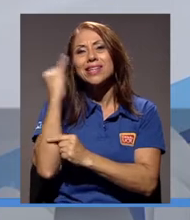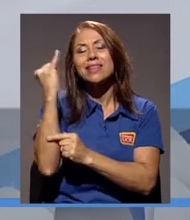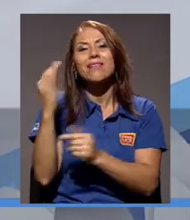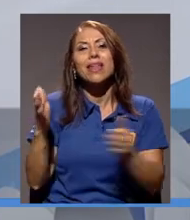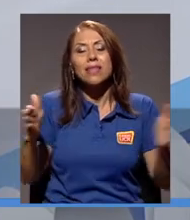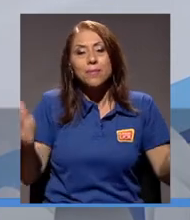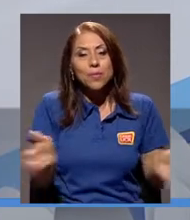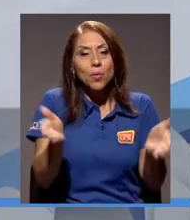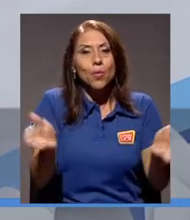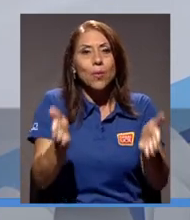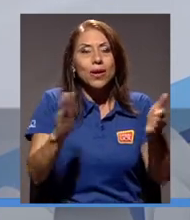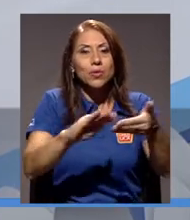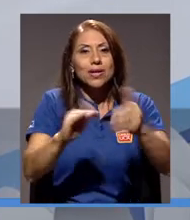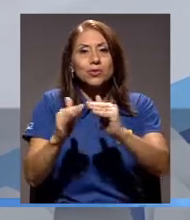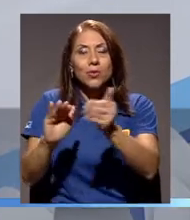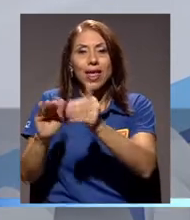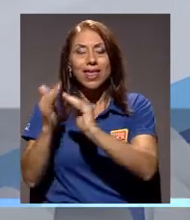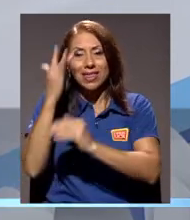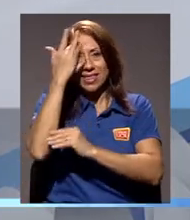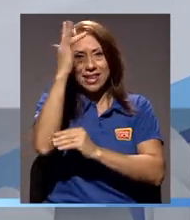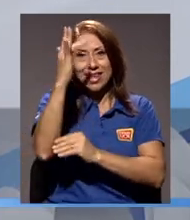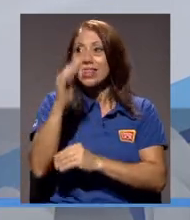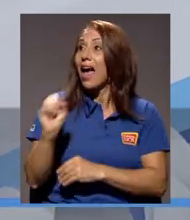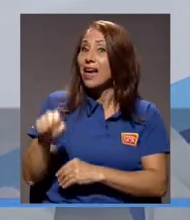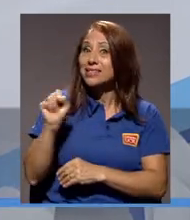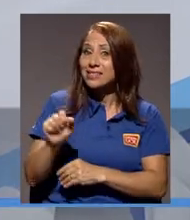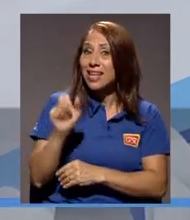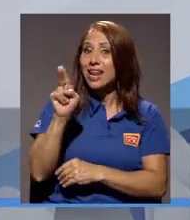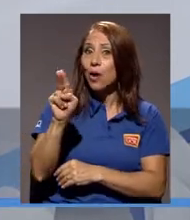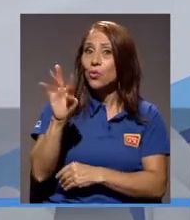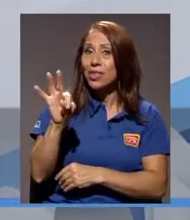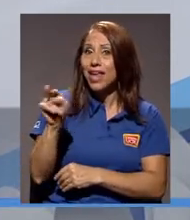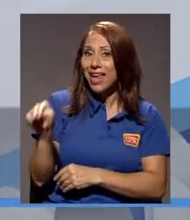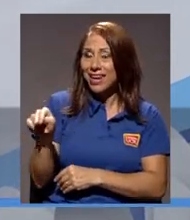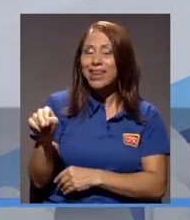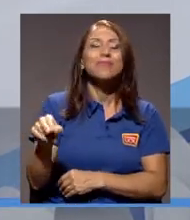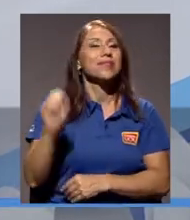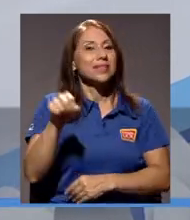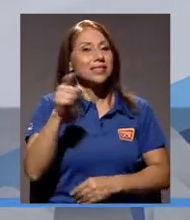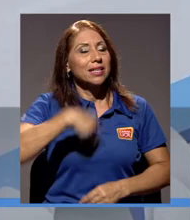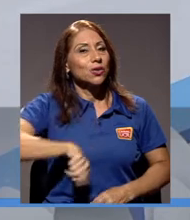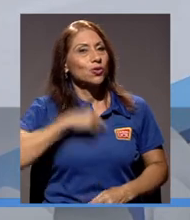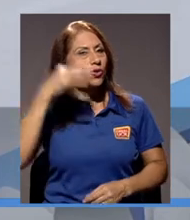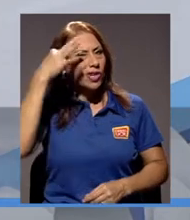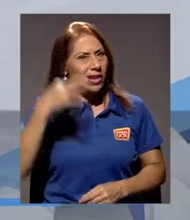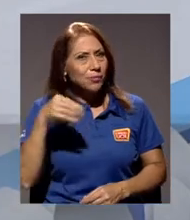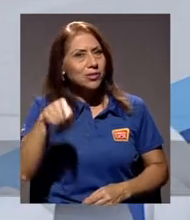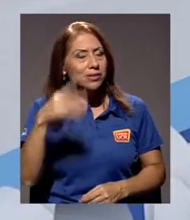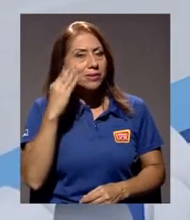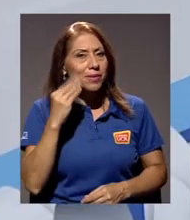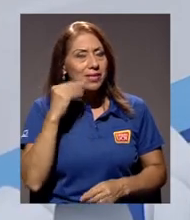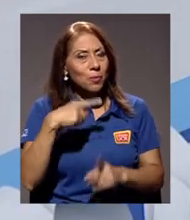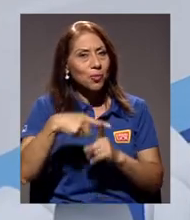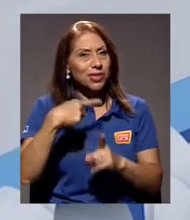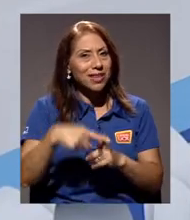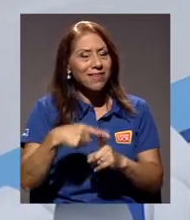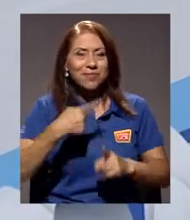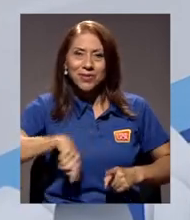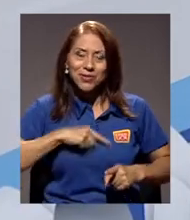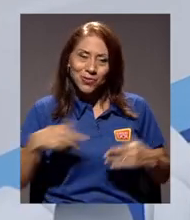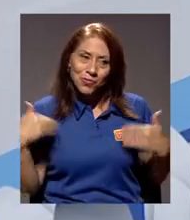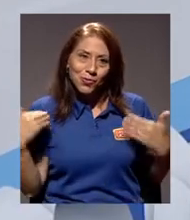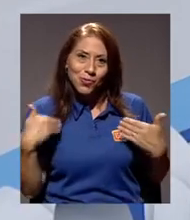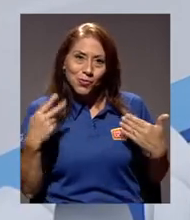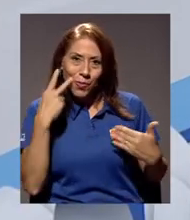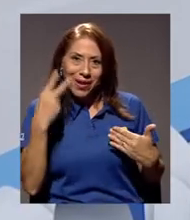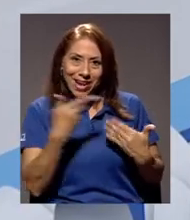ciudad a usted n por lo tanto creemos que vamos a tener una experiencia muy positiva y me da mucho gusto verla por